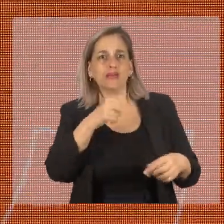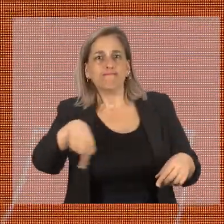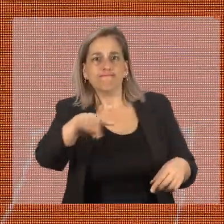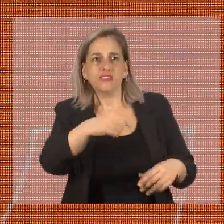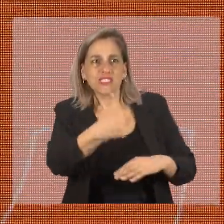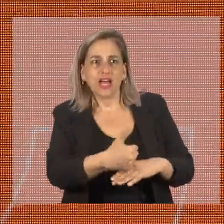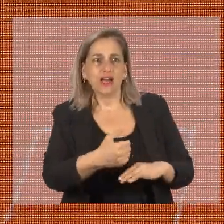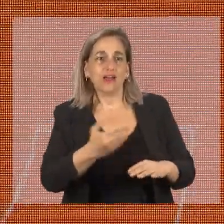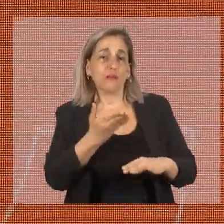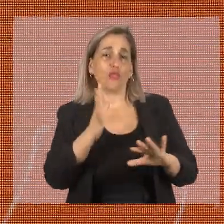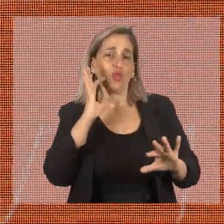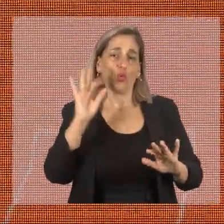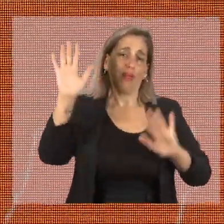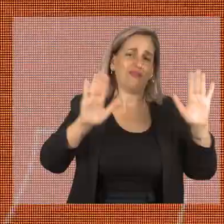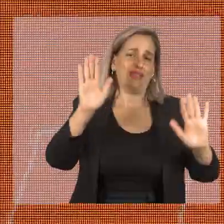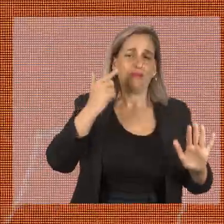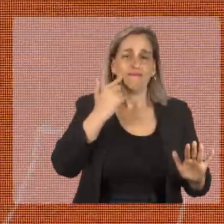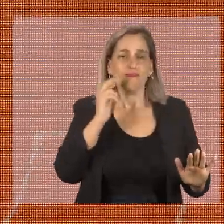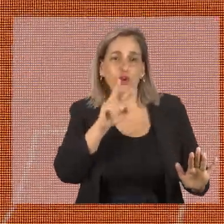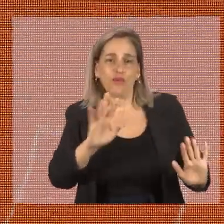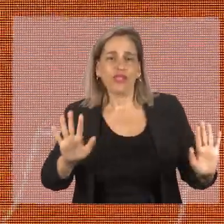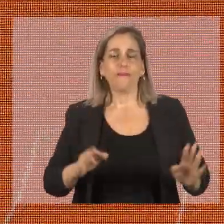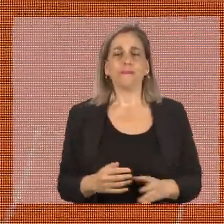alguno acá. Pido disculpas que levante la mano.